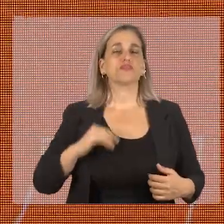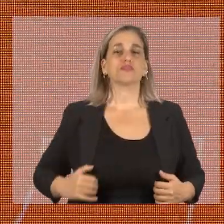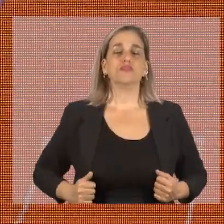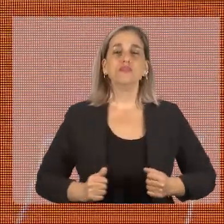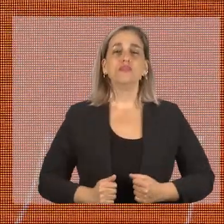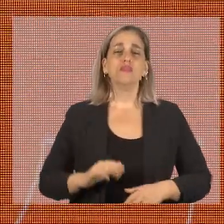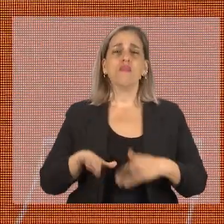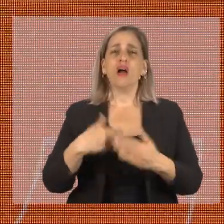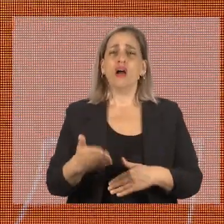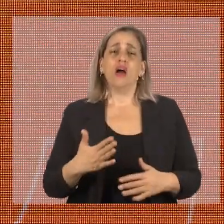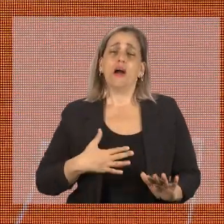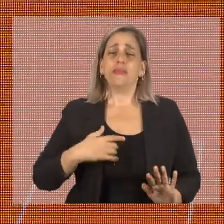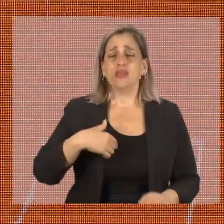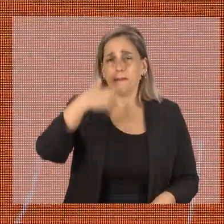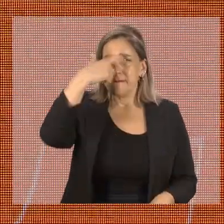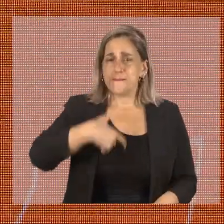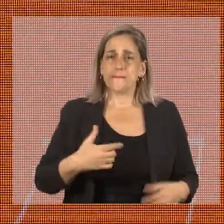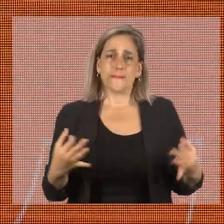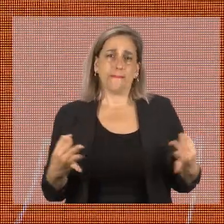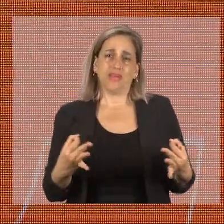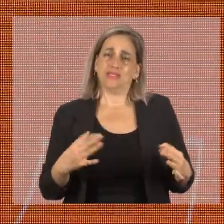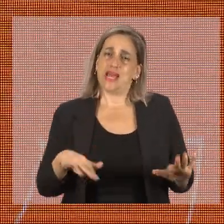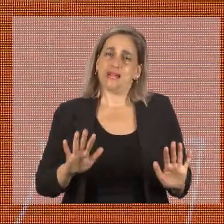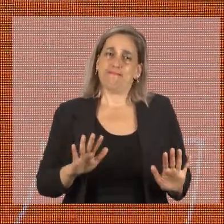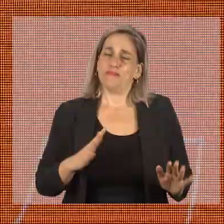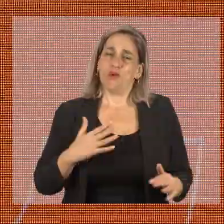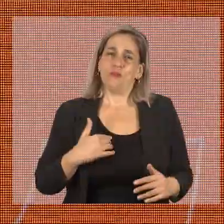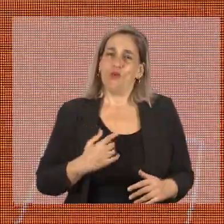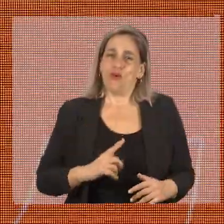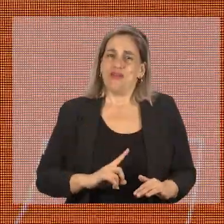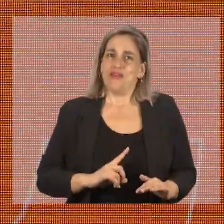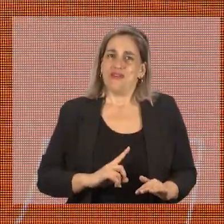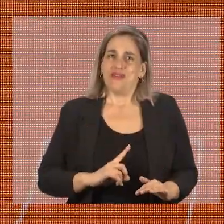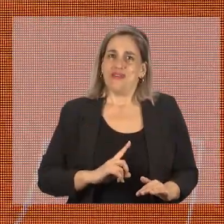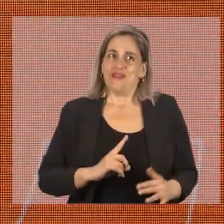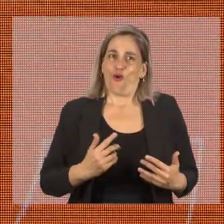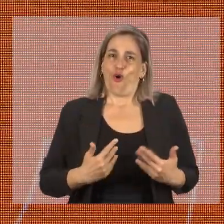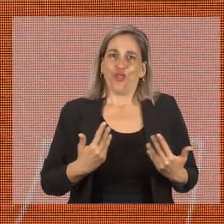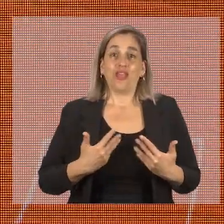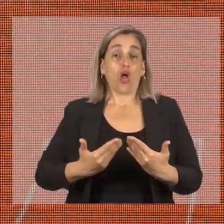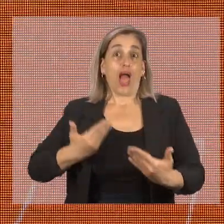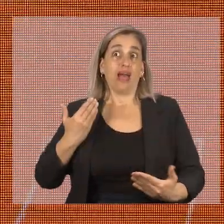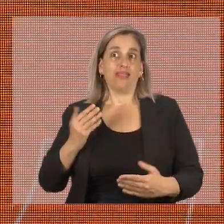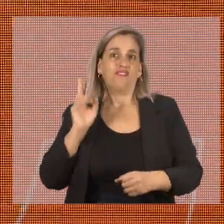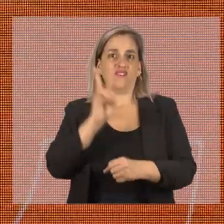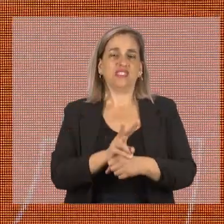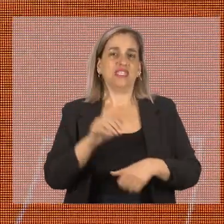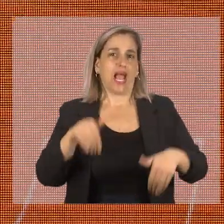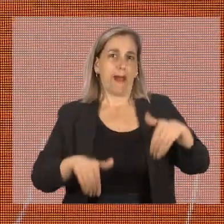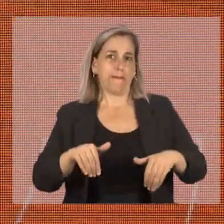Y después, a mí particularmente me llena mucho llegar a los lugares que fui en campaña